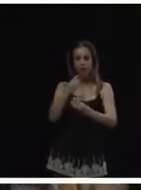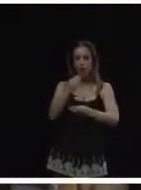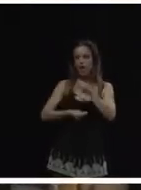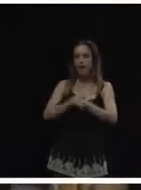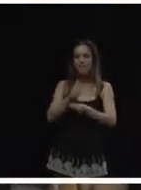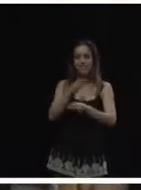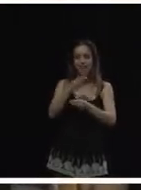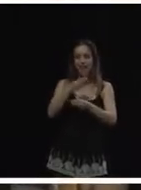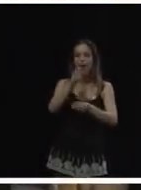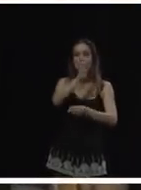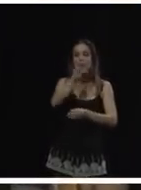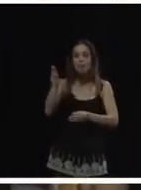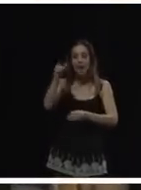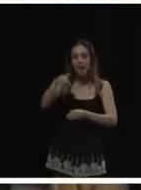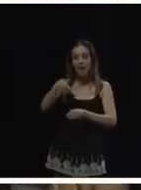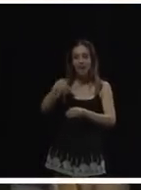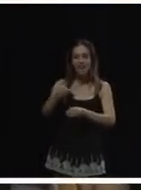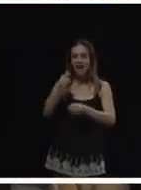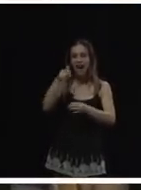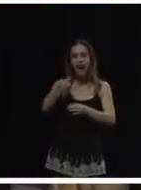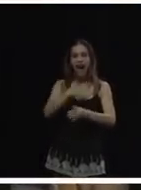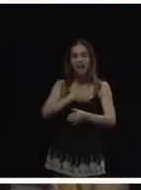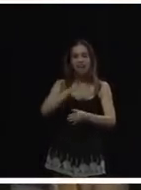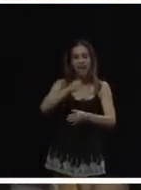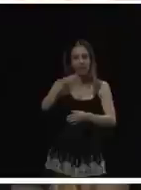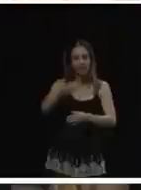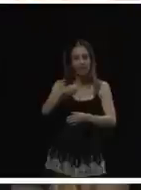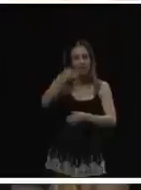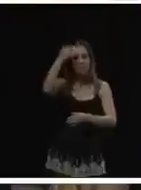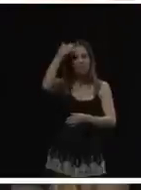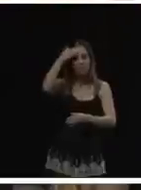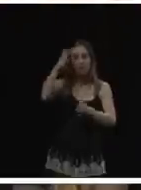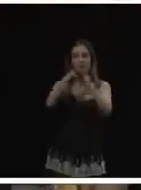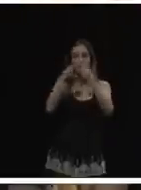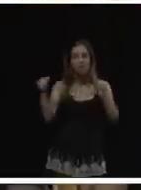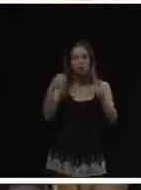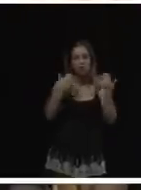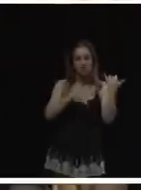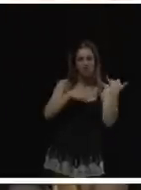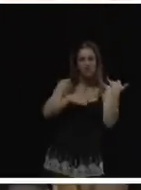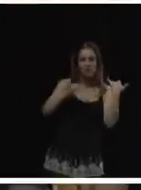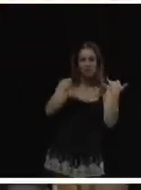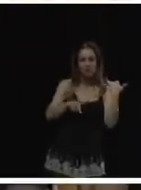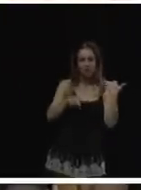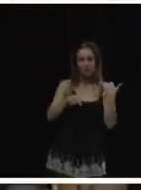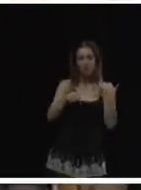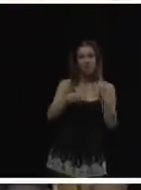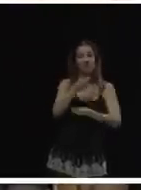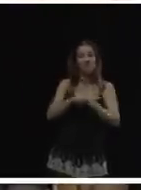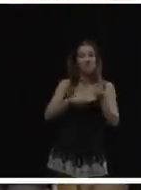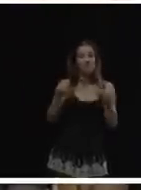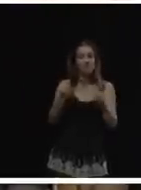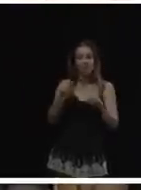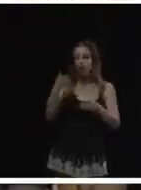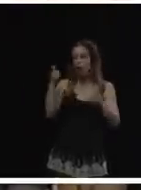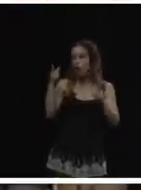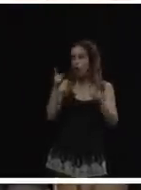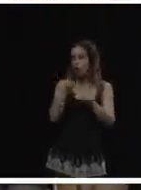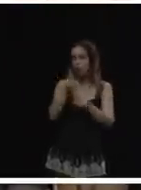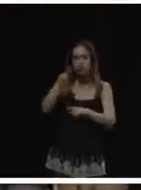principales alcaldías, cuando ha llegado aquí, en las principales alcaldías de Andalucía y de Sevilla, pues